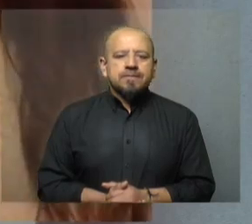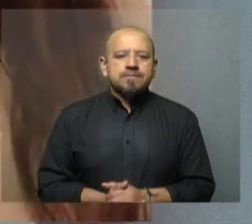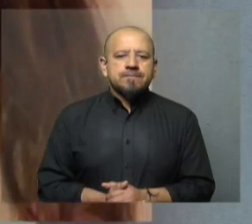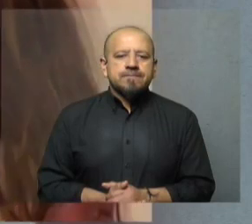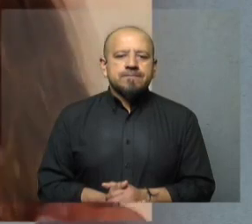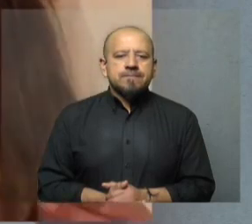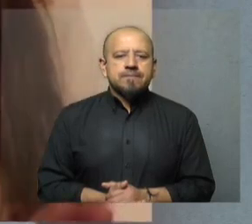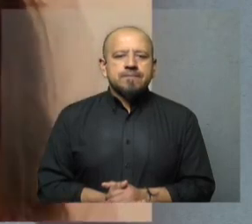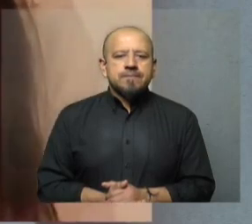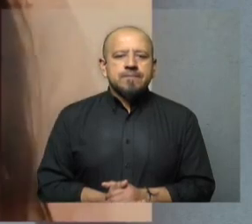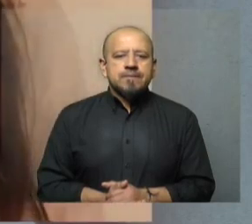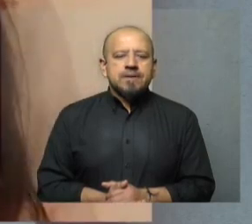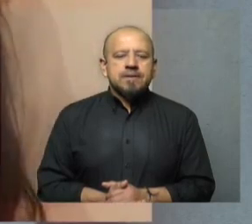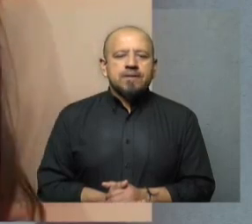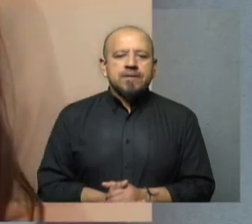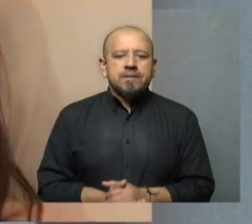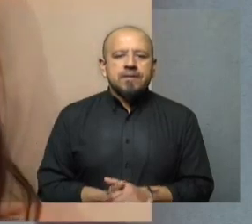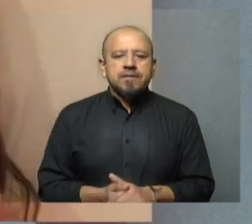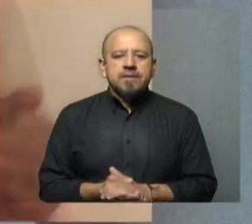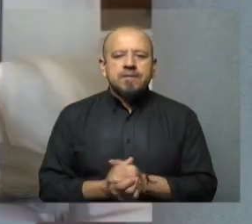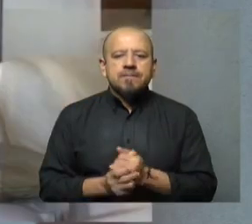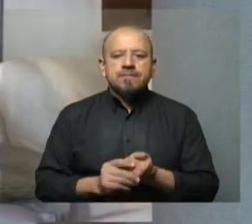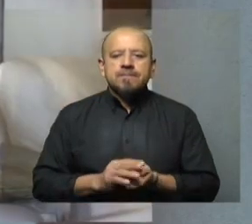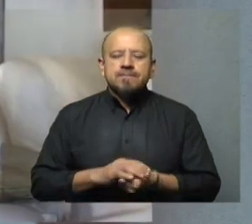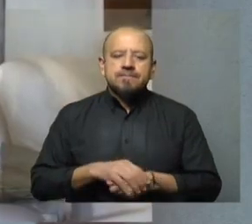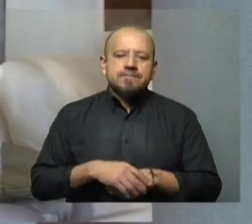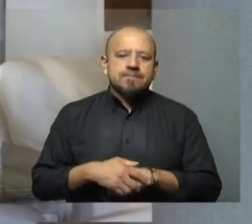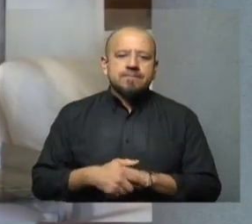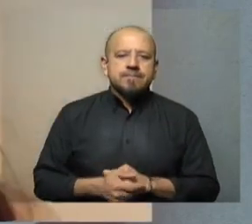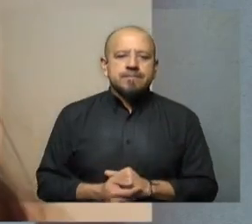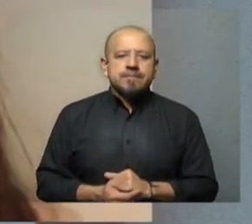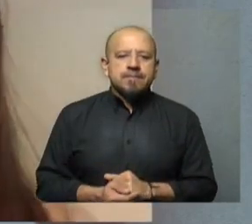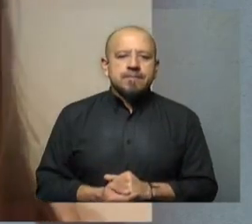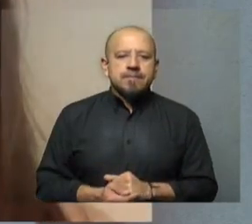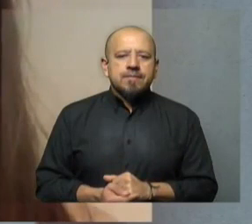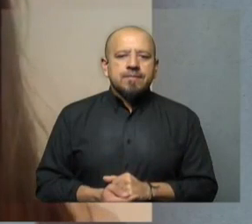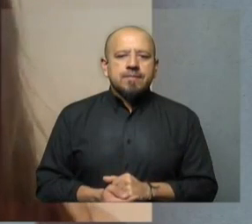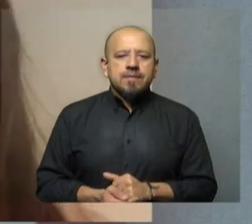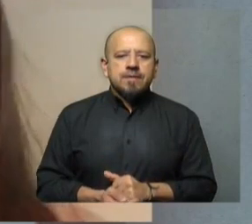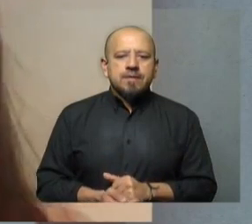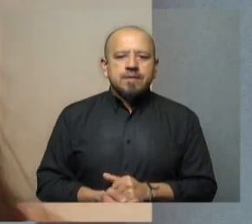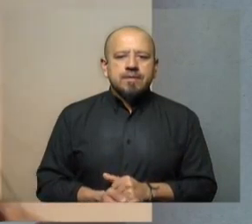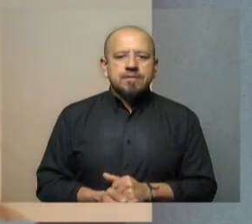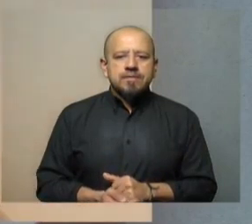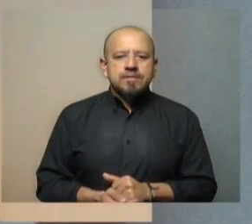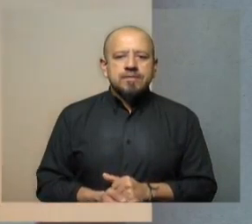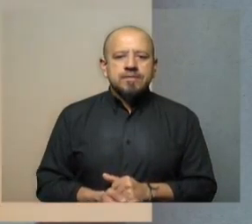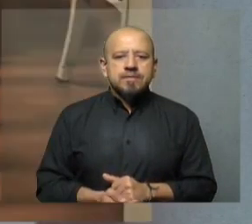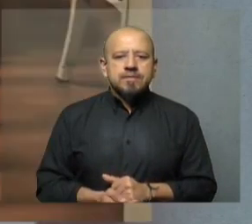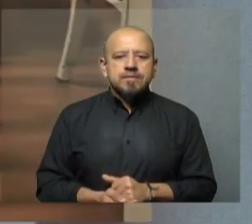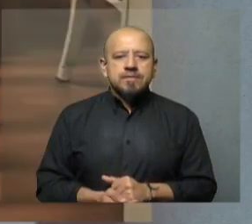haciendo la realidad Así tendrás las botas de siete